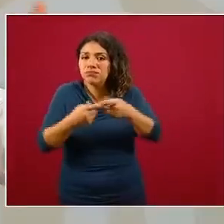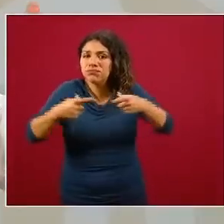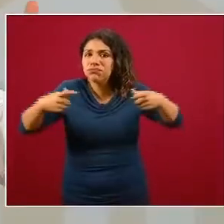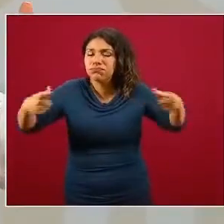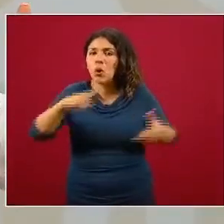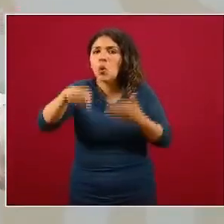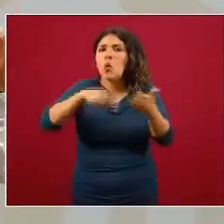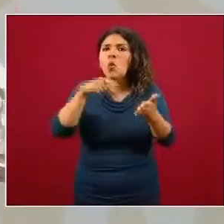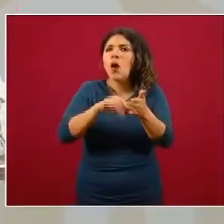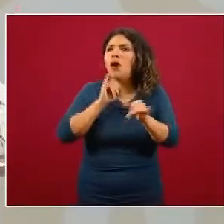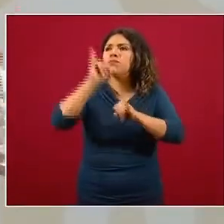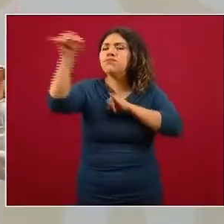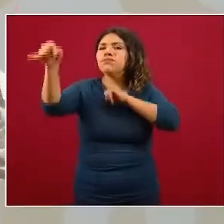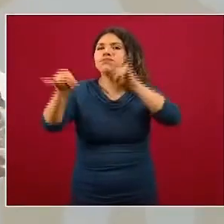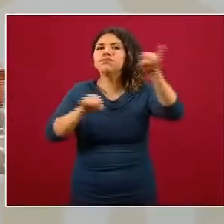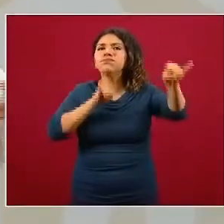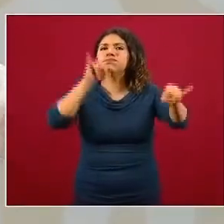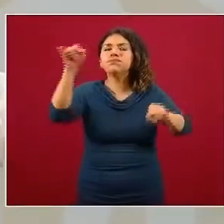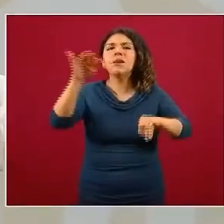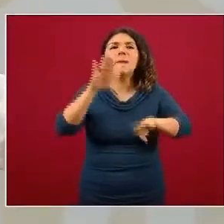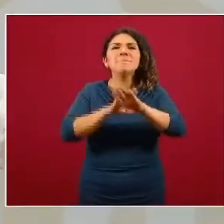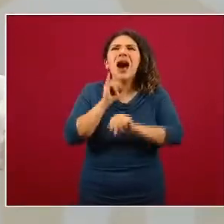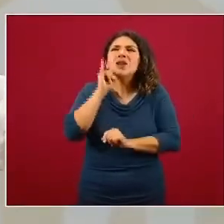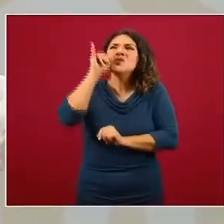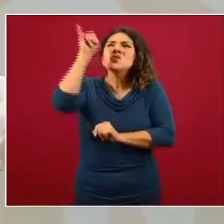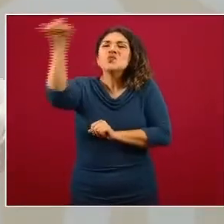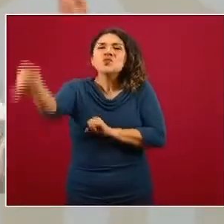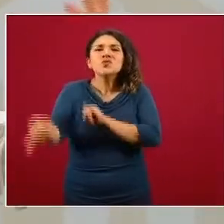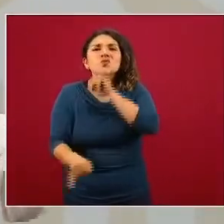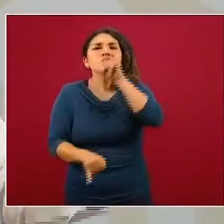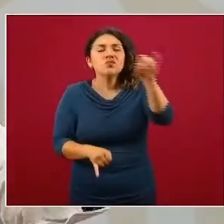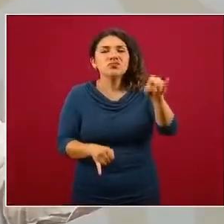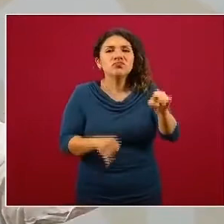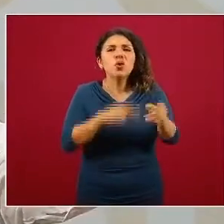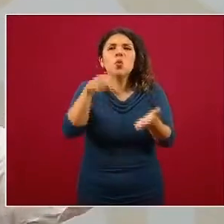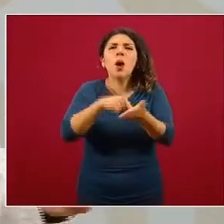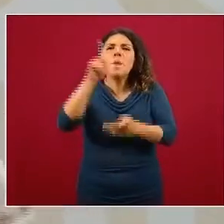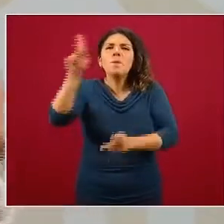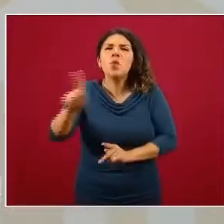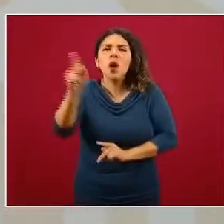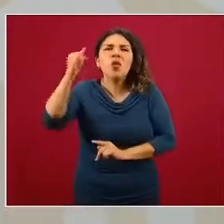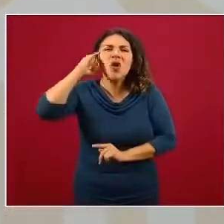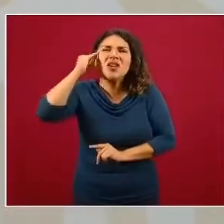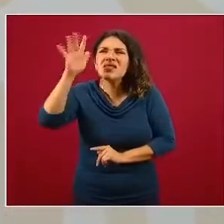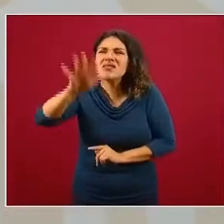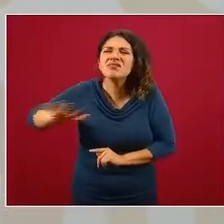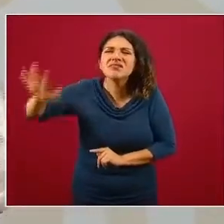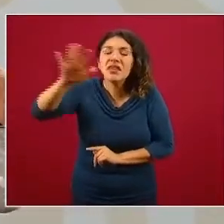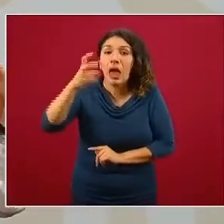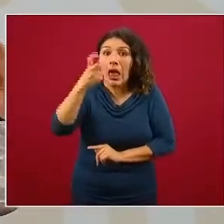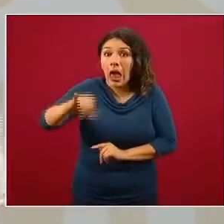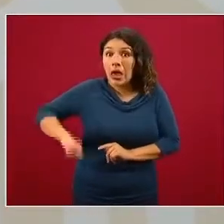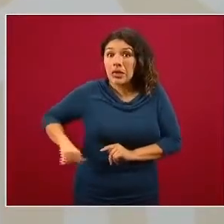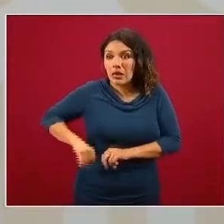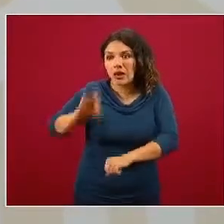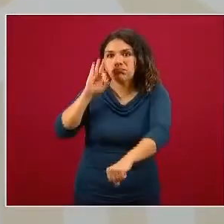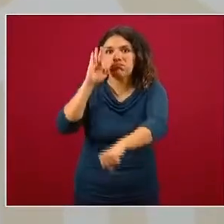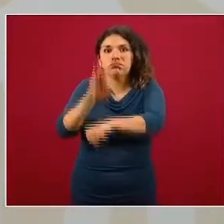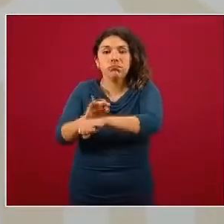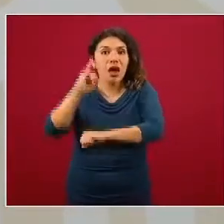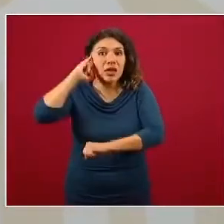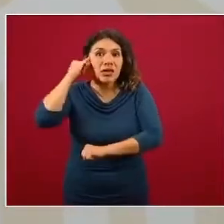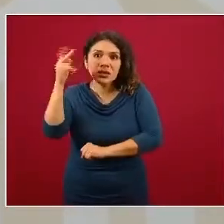regiones geográficas y territorios más dispersos. El área rural. De especial interés es proteger a las